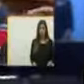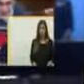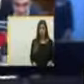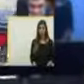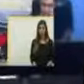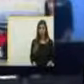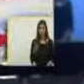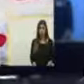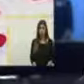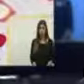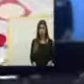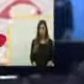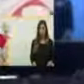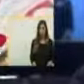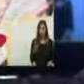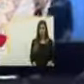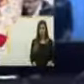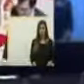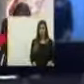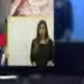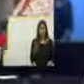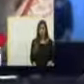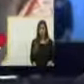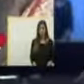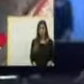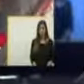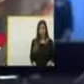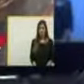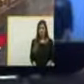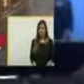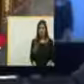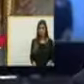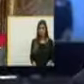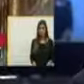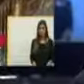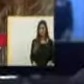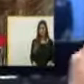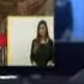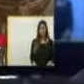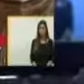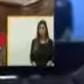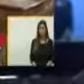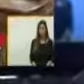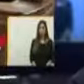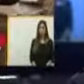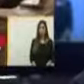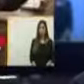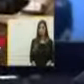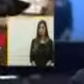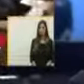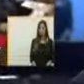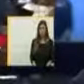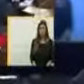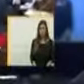o 13 de febrero. ¿Por qué? Porque era perfectamente evidente desde ese día que no iba a haber gobierno, que no había ninguna